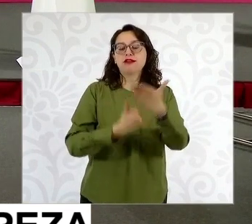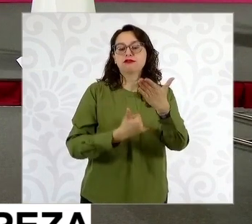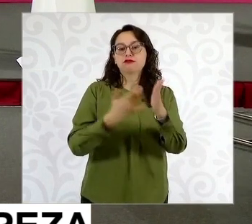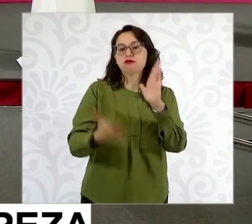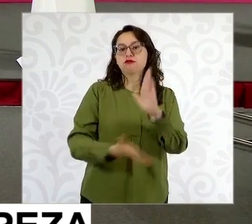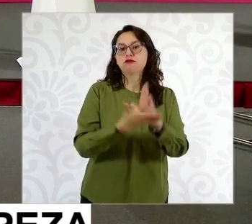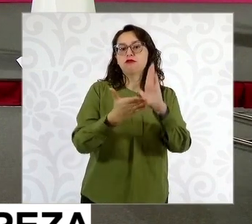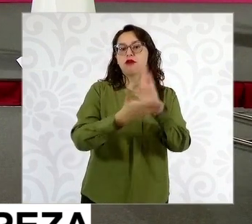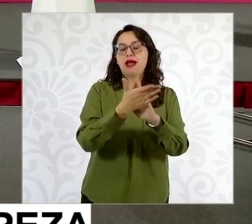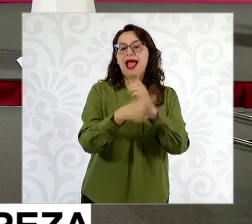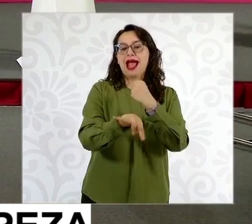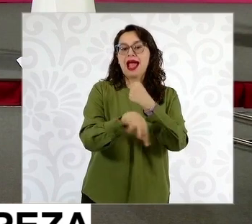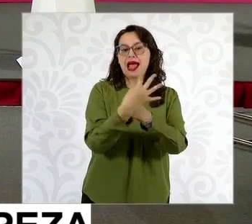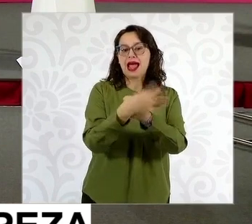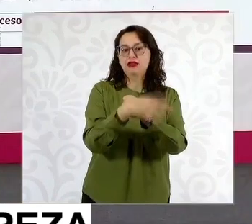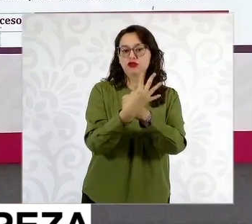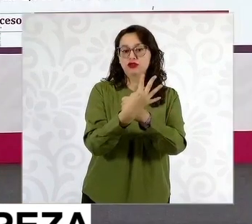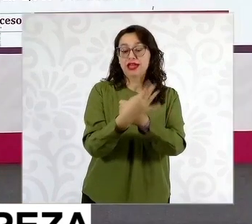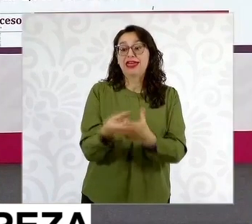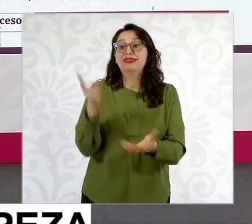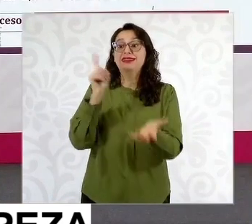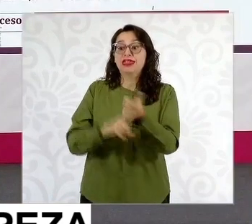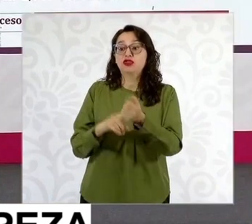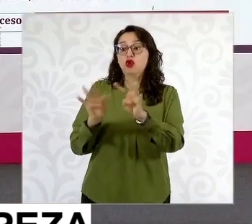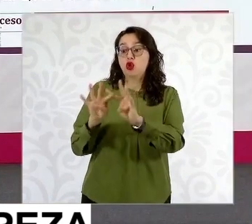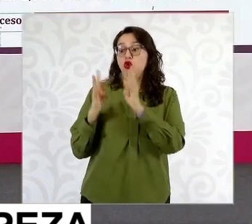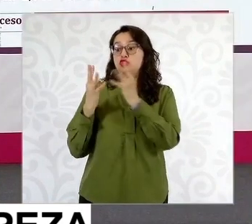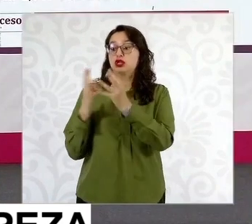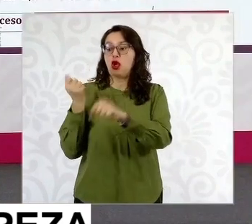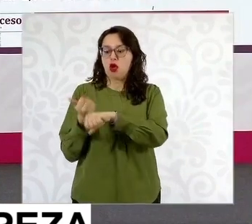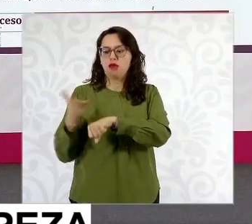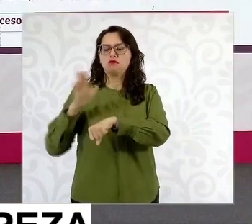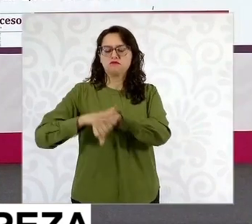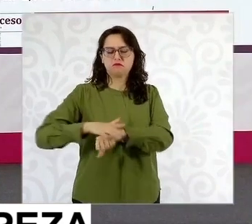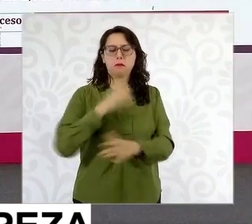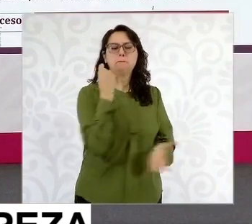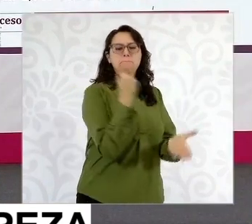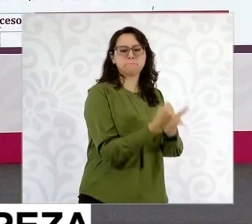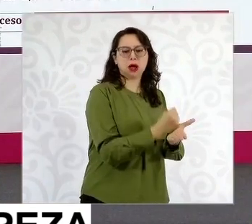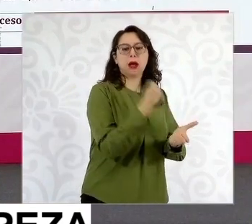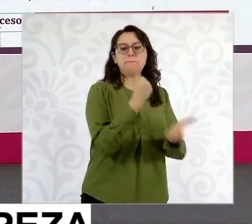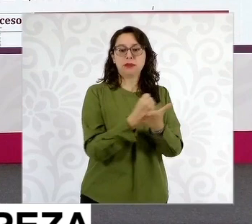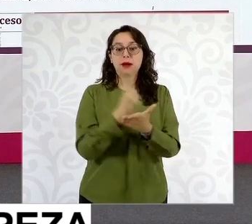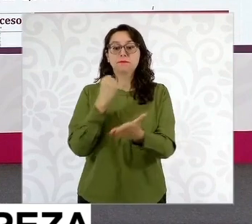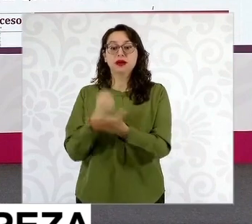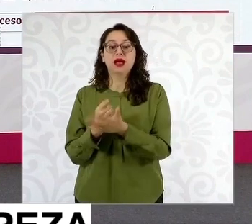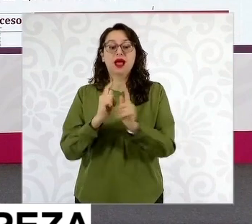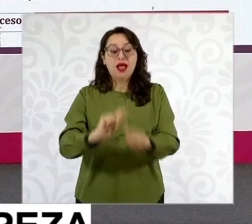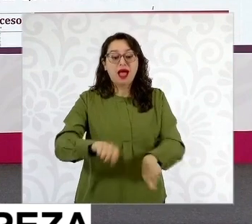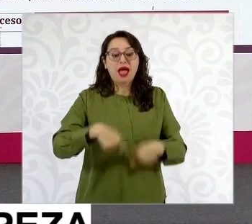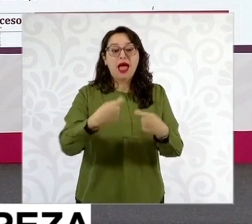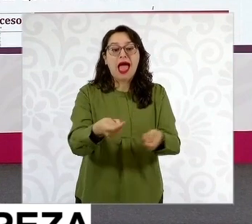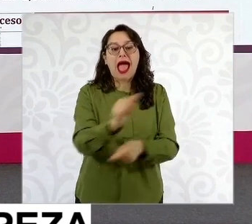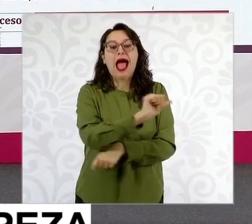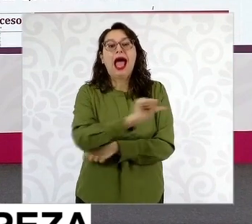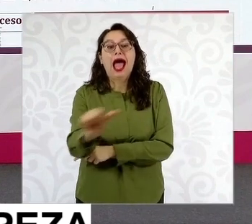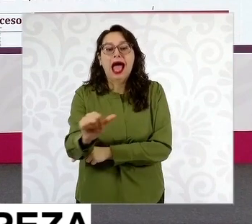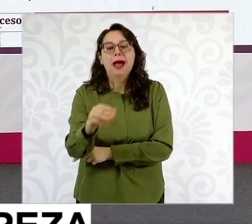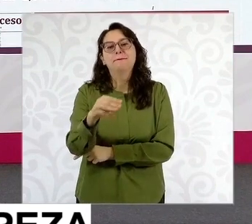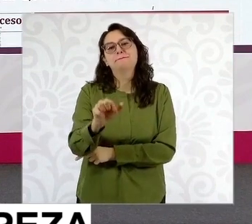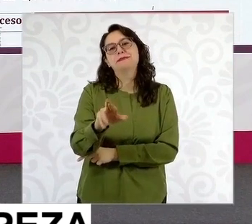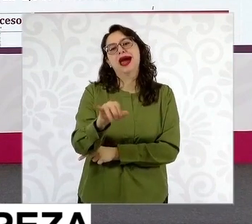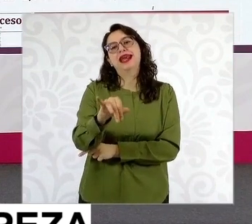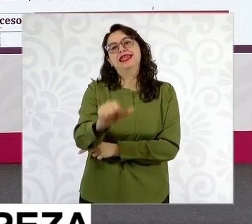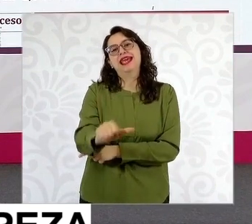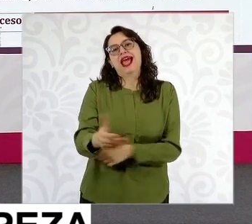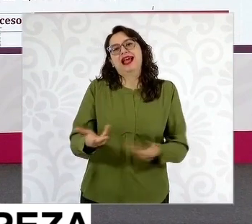autorizados por el Consejo de Administración y administrados por la SOFOM de María N, Crédito